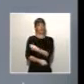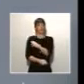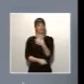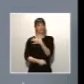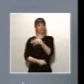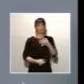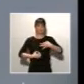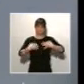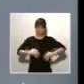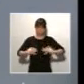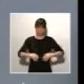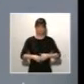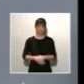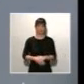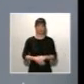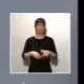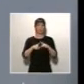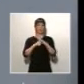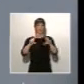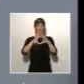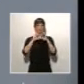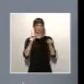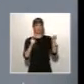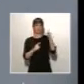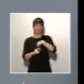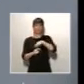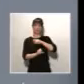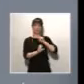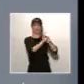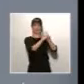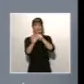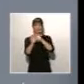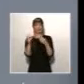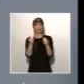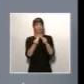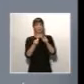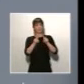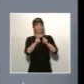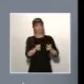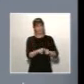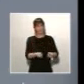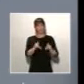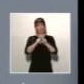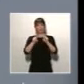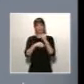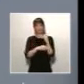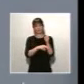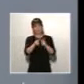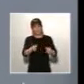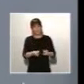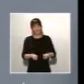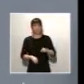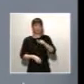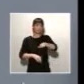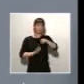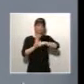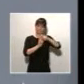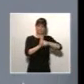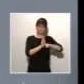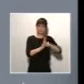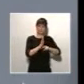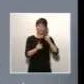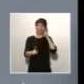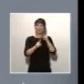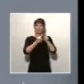Participamos en foros mundiales junto a investigadores, organizaciones de apoyo a la investigación y reguladores, y el objetivo es